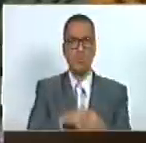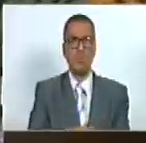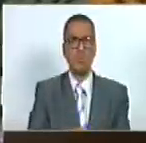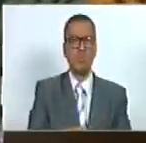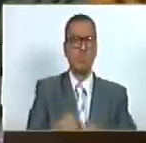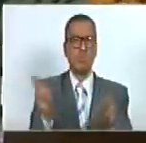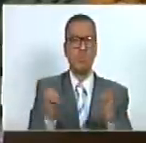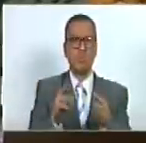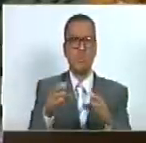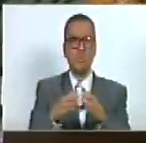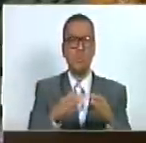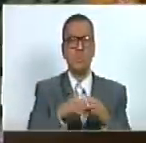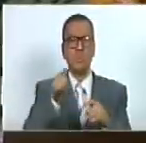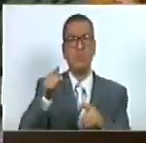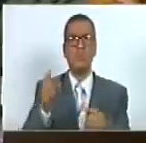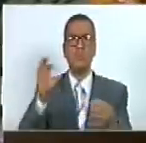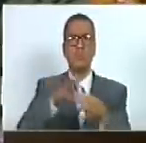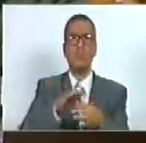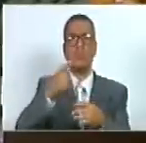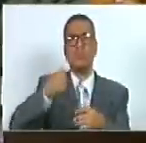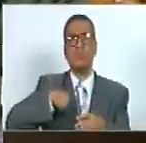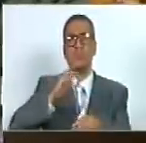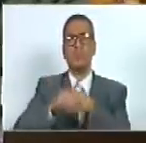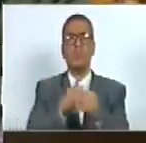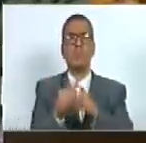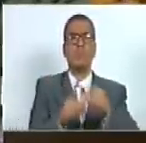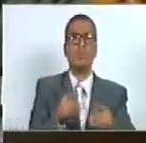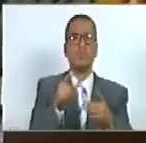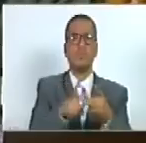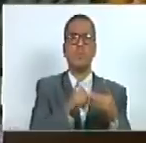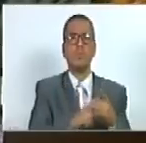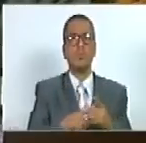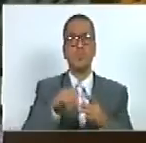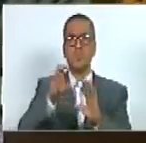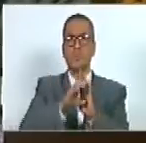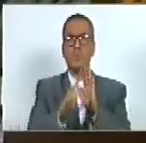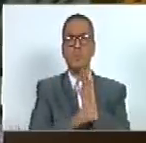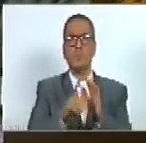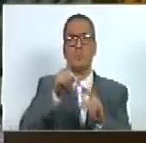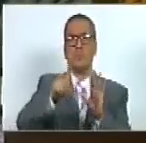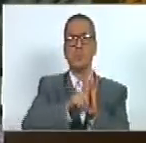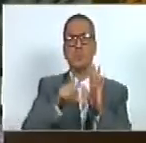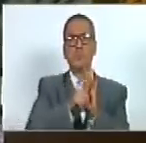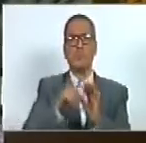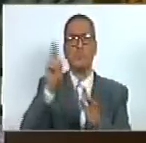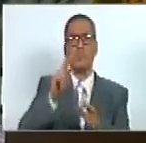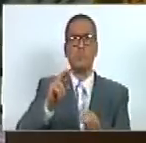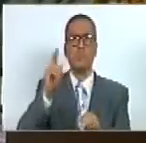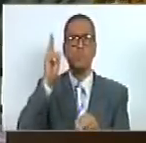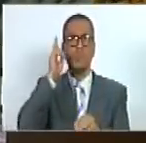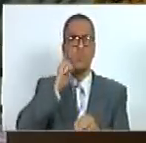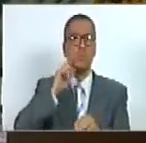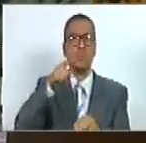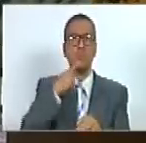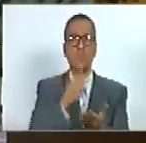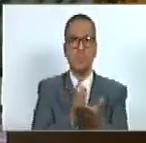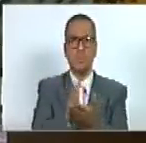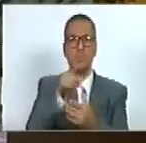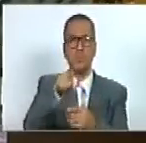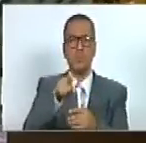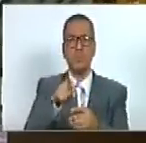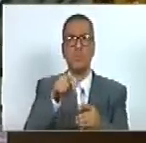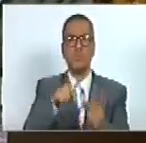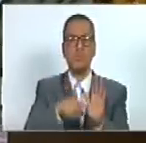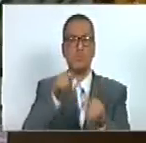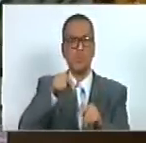ningún partido, ningún militante debe actuar contra sus actas constitutivas y a las leyes de la República. Eso sigue vigente, eso tenemos que